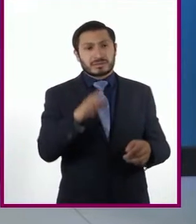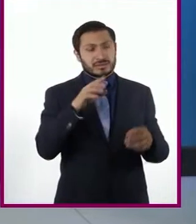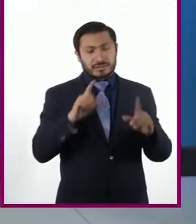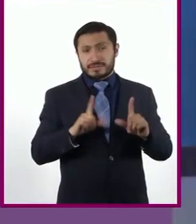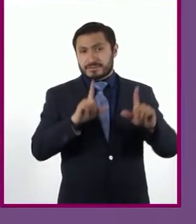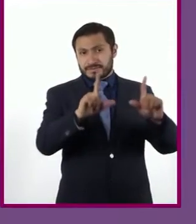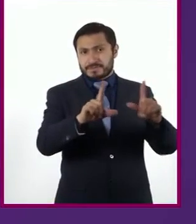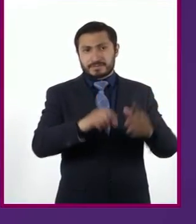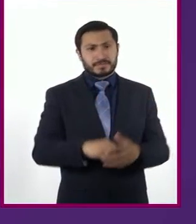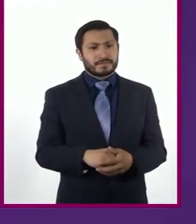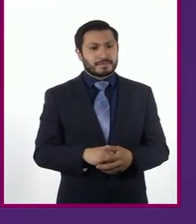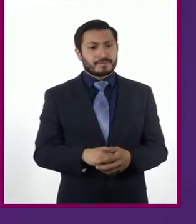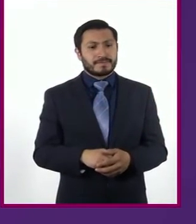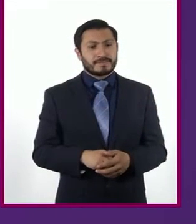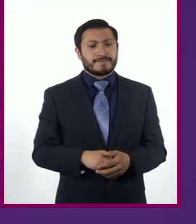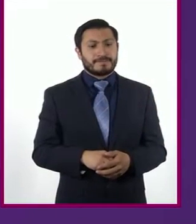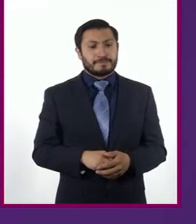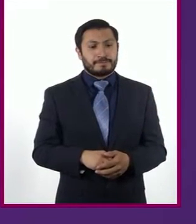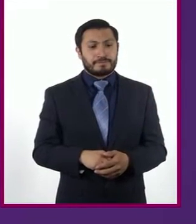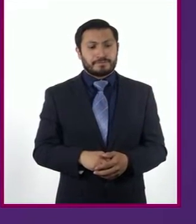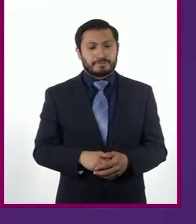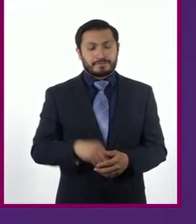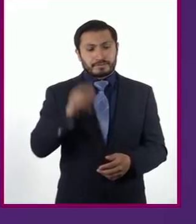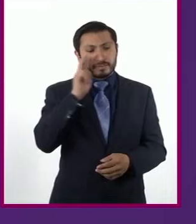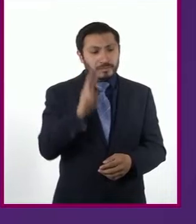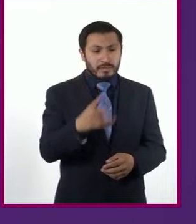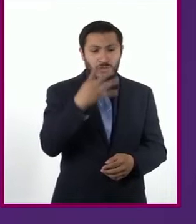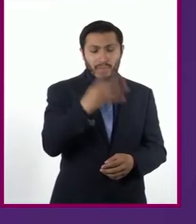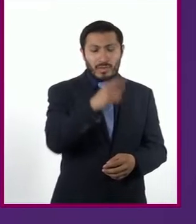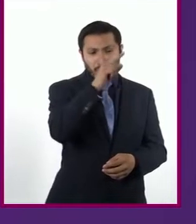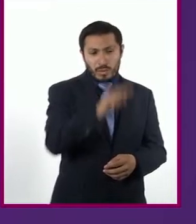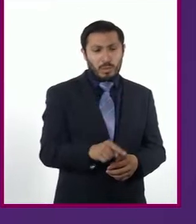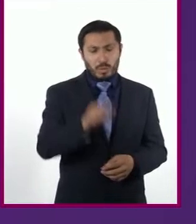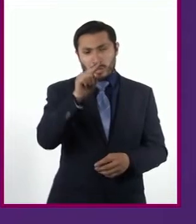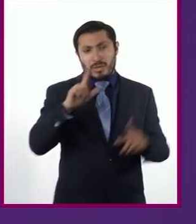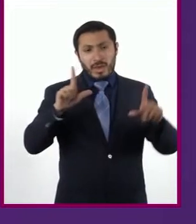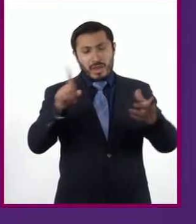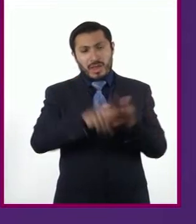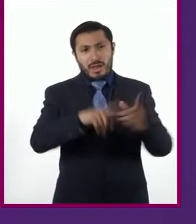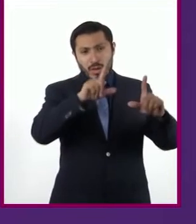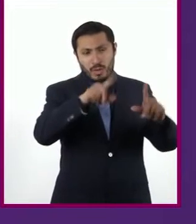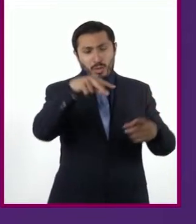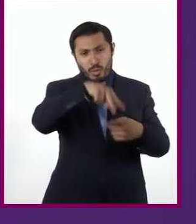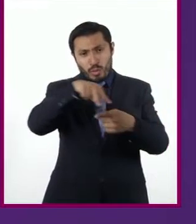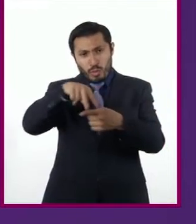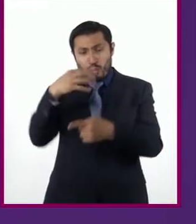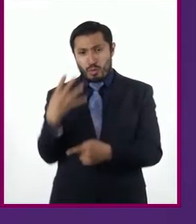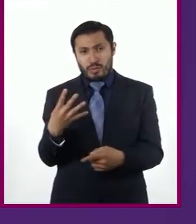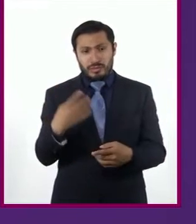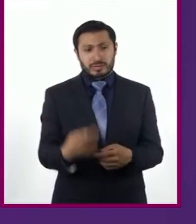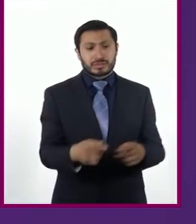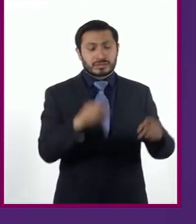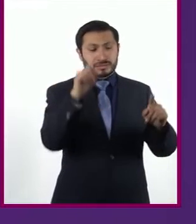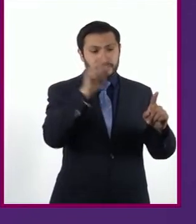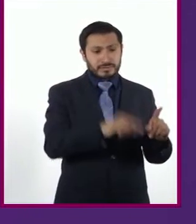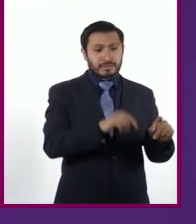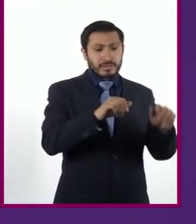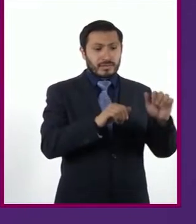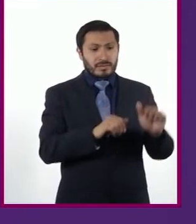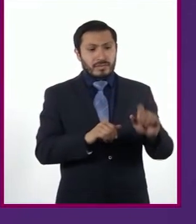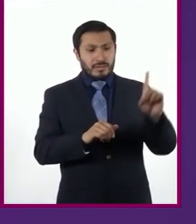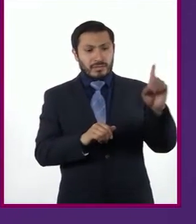figura. Se identifican cuatro triángulos dentro del rectángulo. El triángulo rectángulo